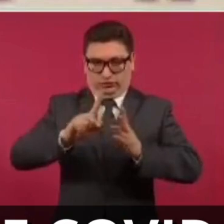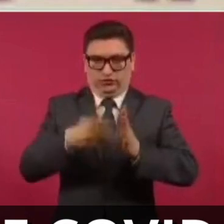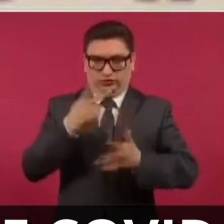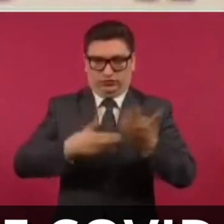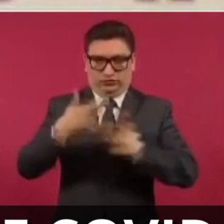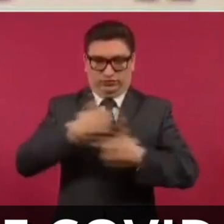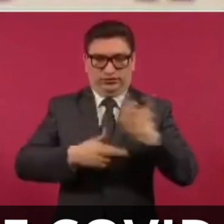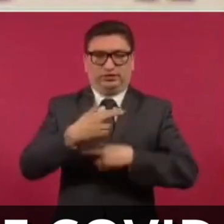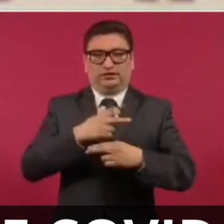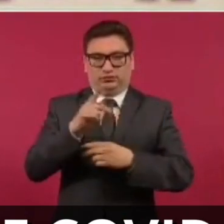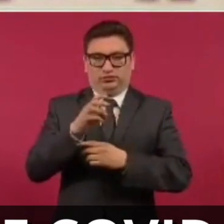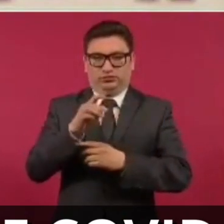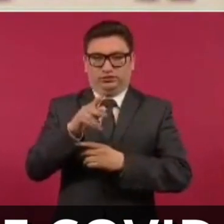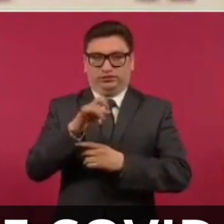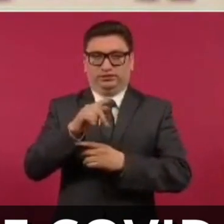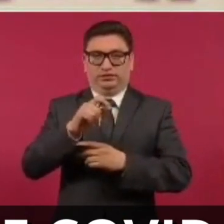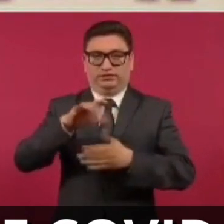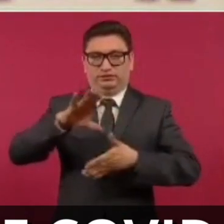en el continente.